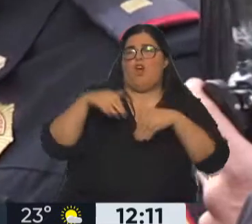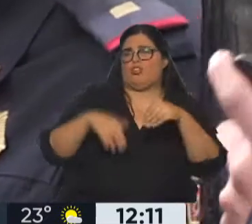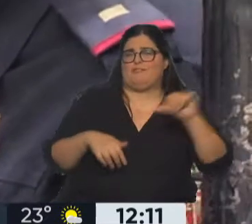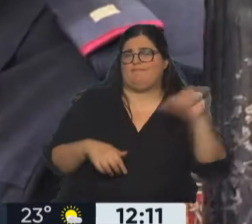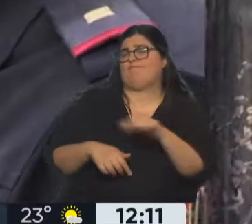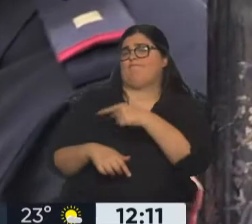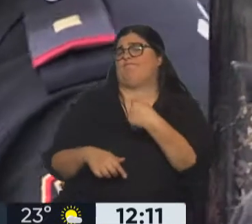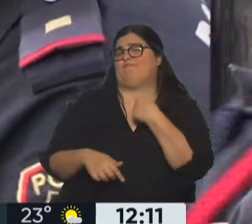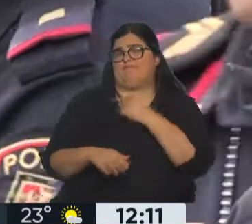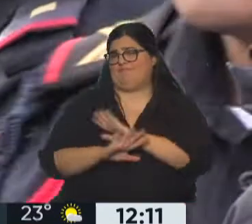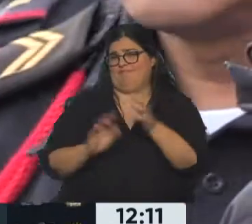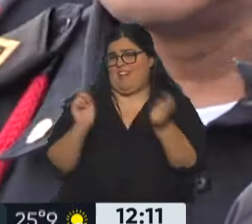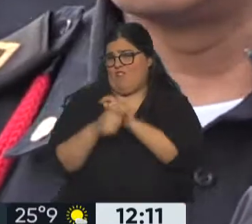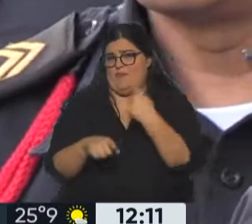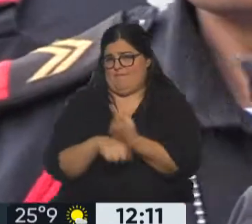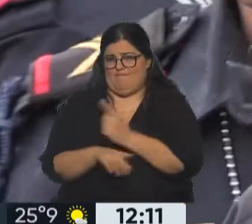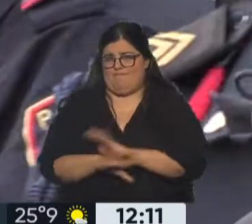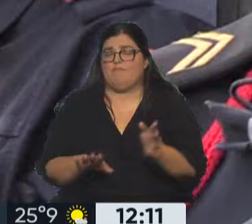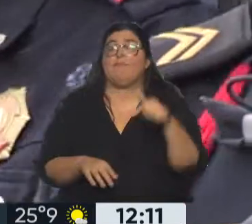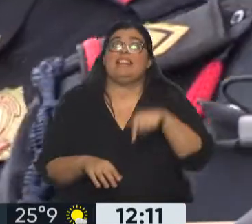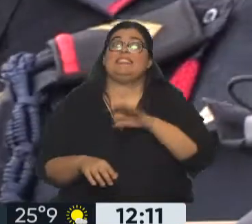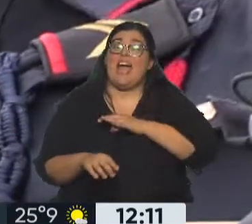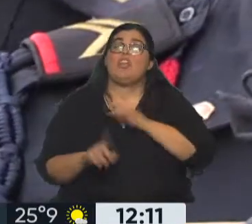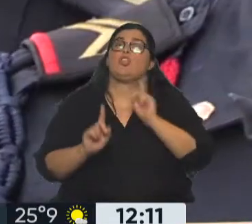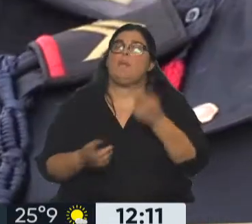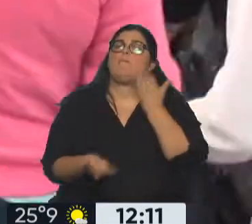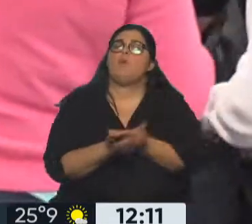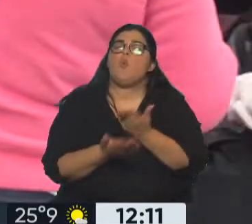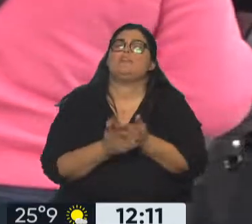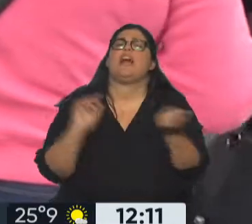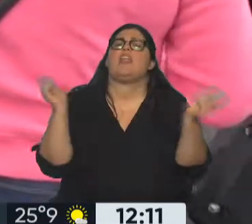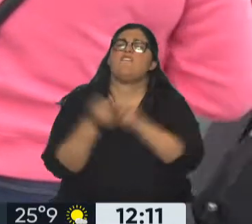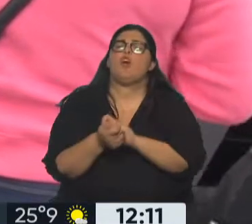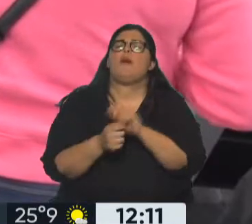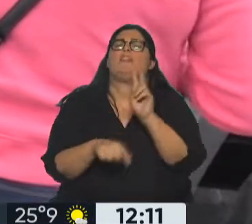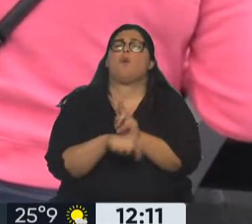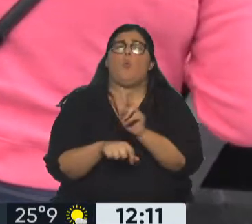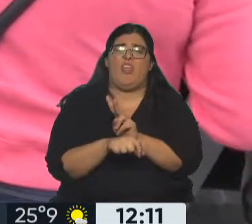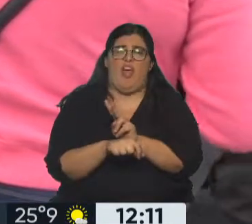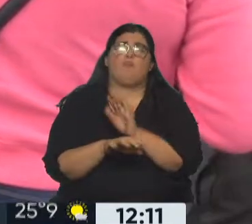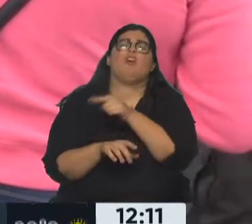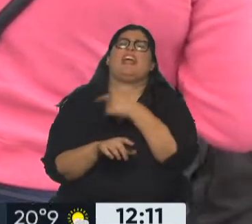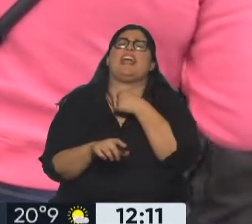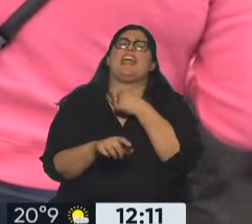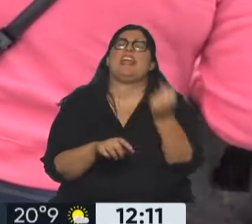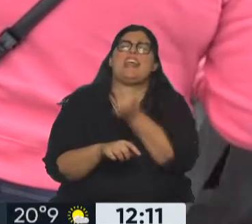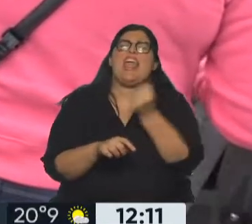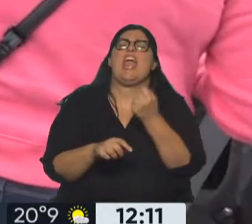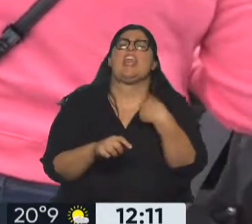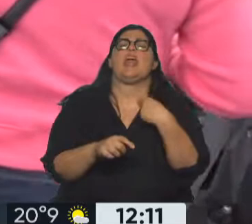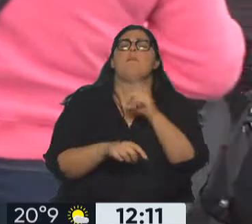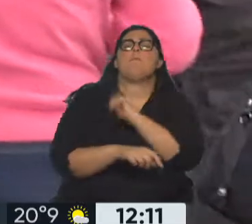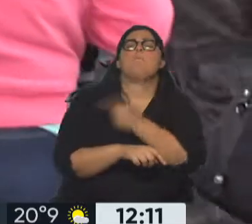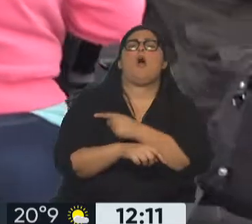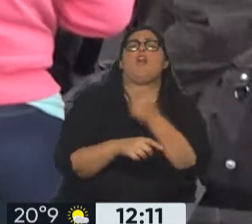implementar. También este año se dio una reforma de seguridad, en donde le traspasó el poder, o intentó traspasar el poder a la Secretaría de Defensa,